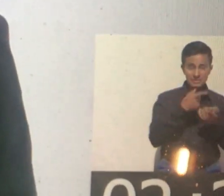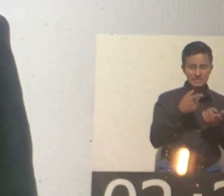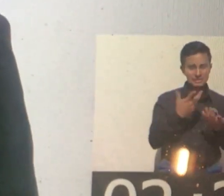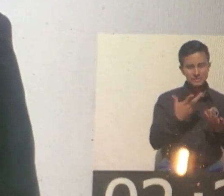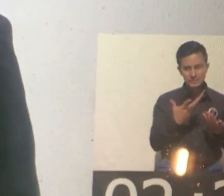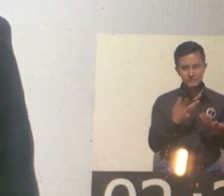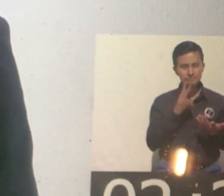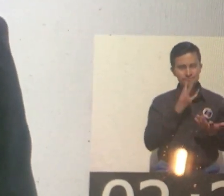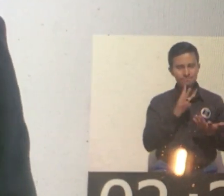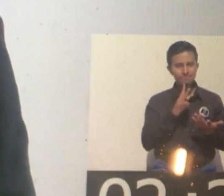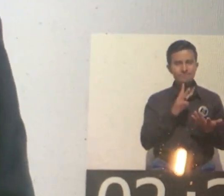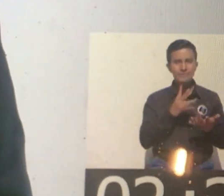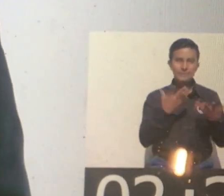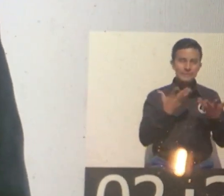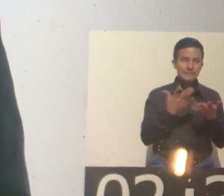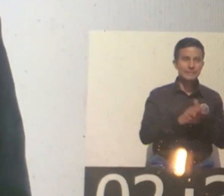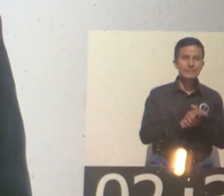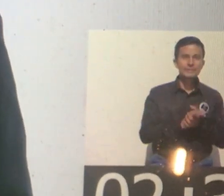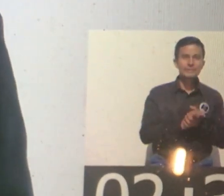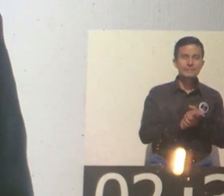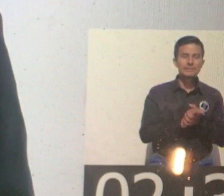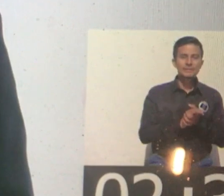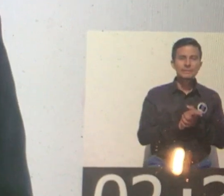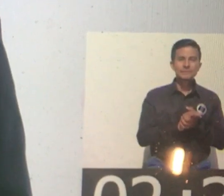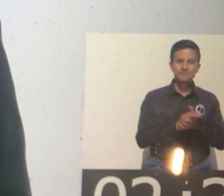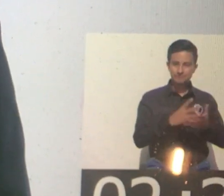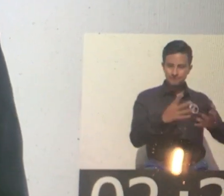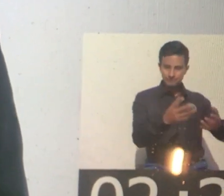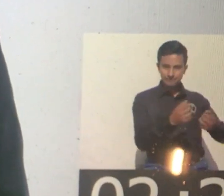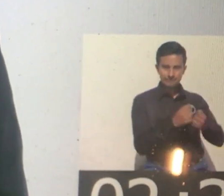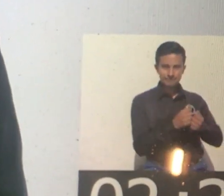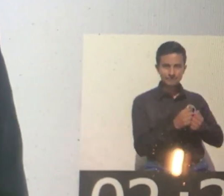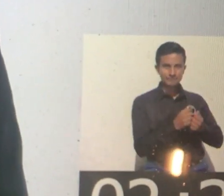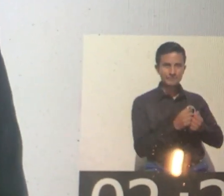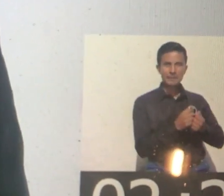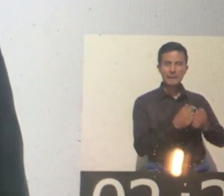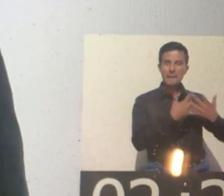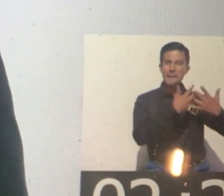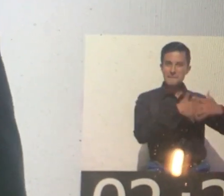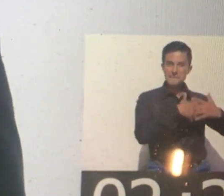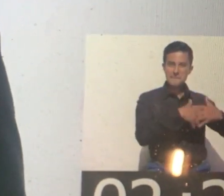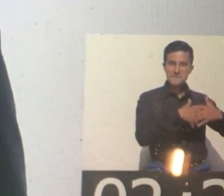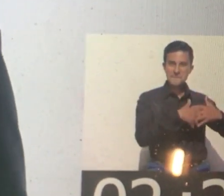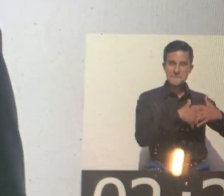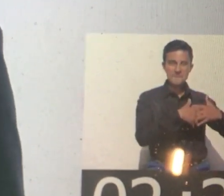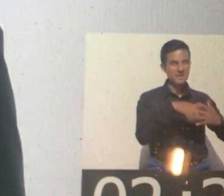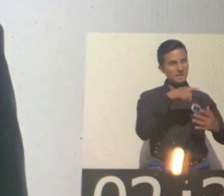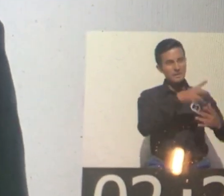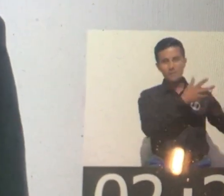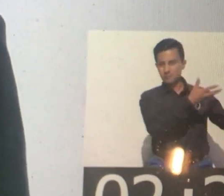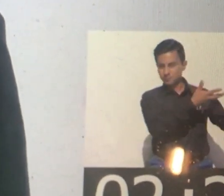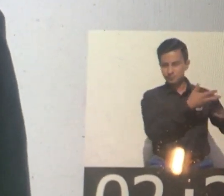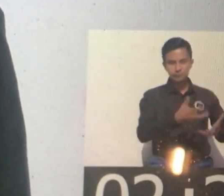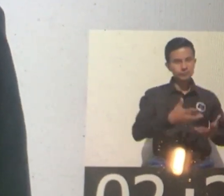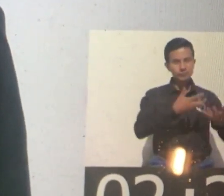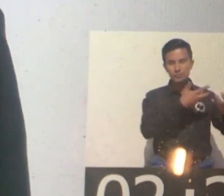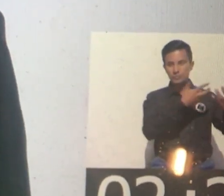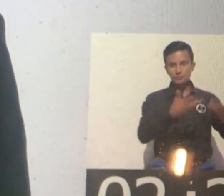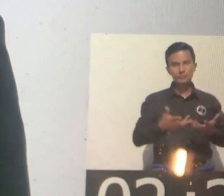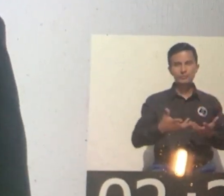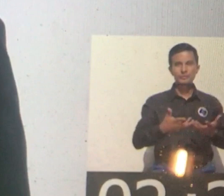vamos a hacer vamos a sacar del corralón nuestra maquinaria pesada la vamos a poner a trabajar